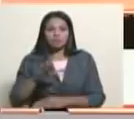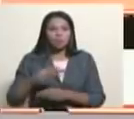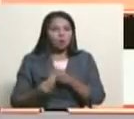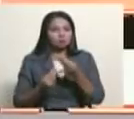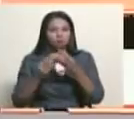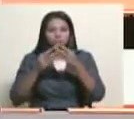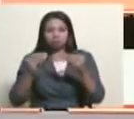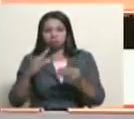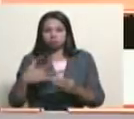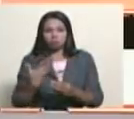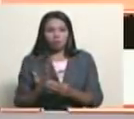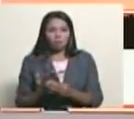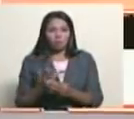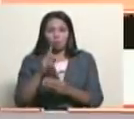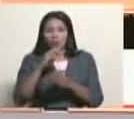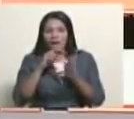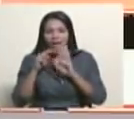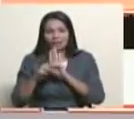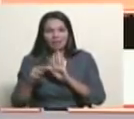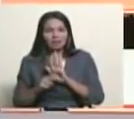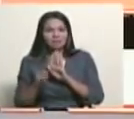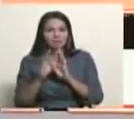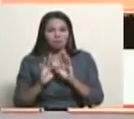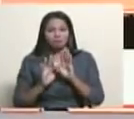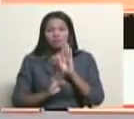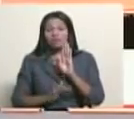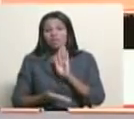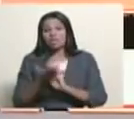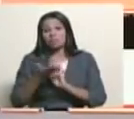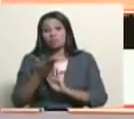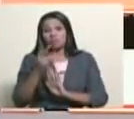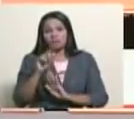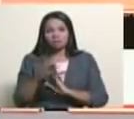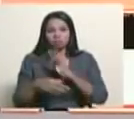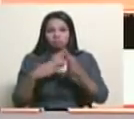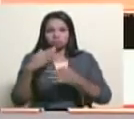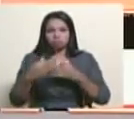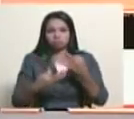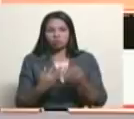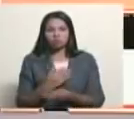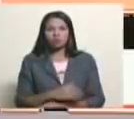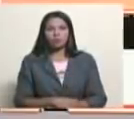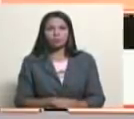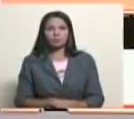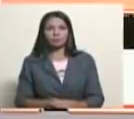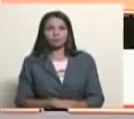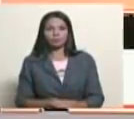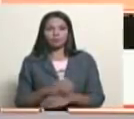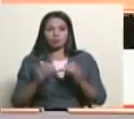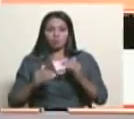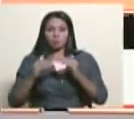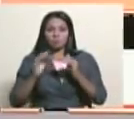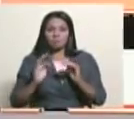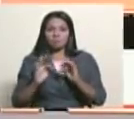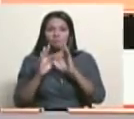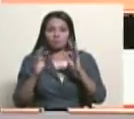haciendo. Es una de las líneas fundamentales de este proceso. Igualmente,